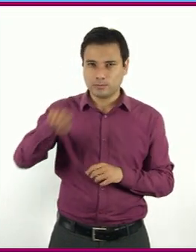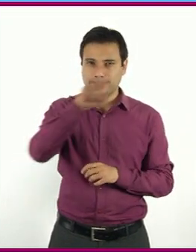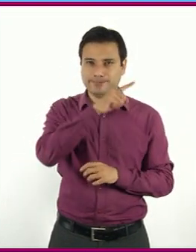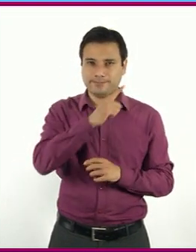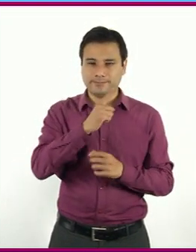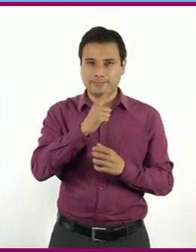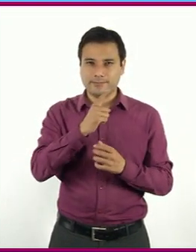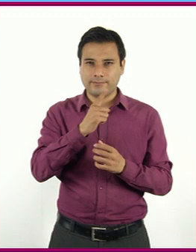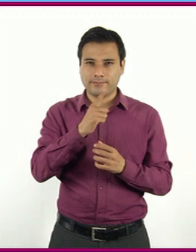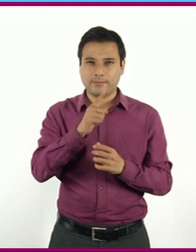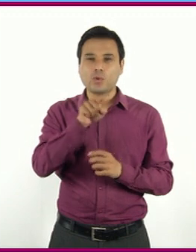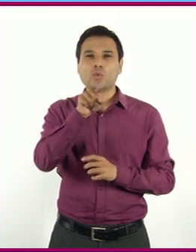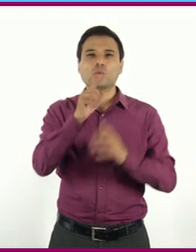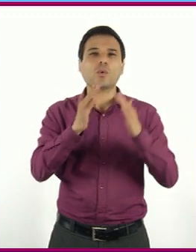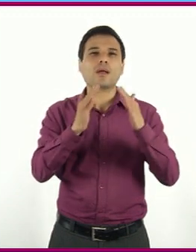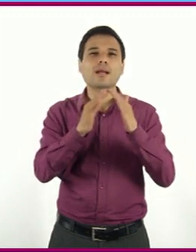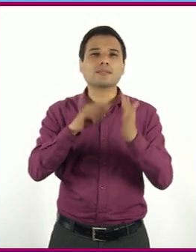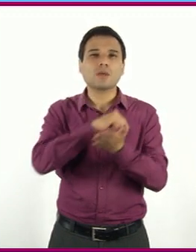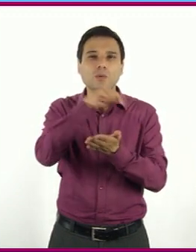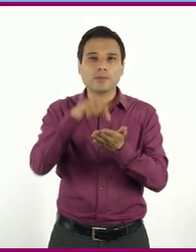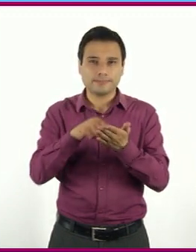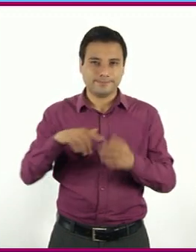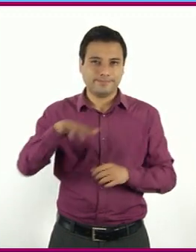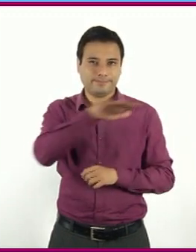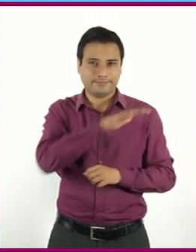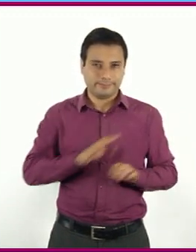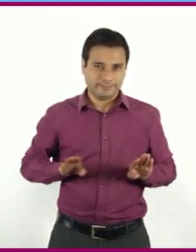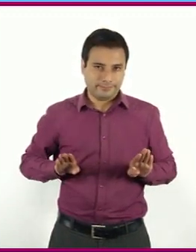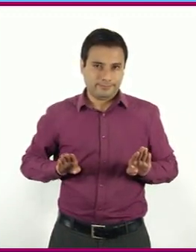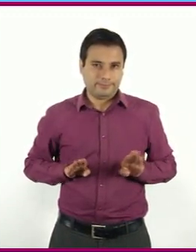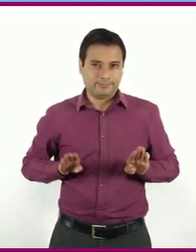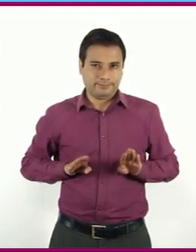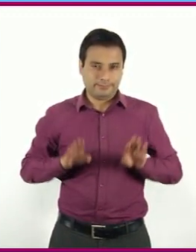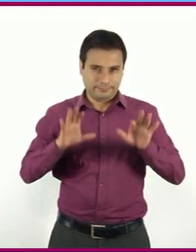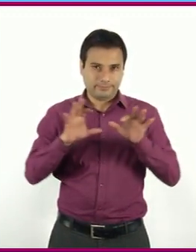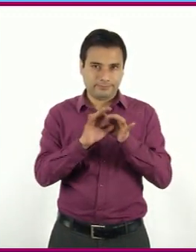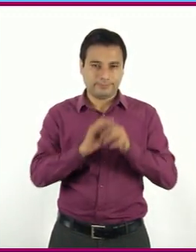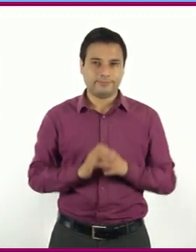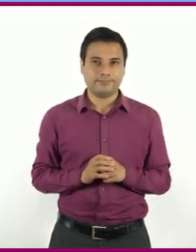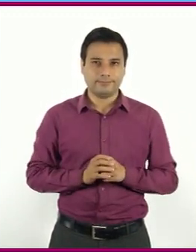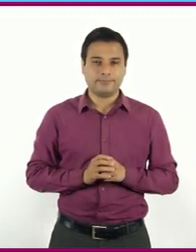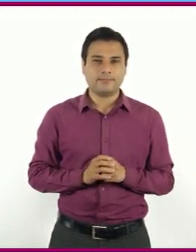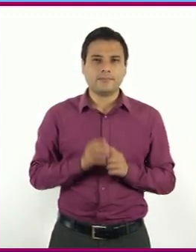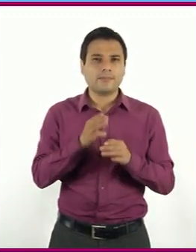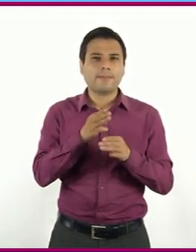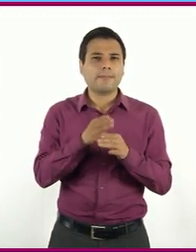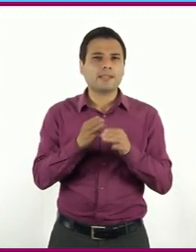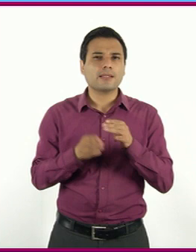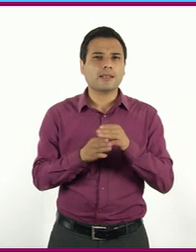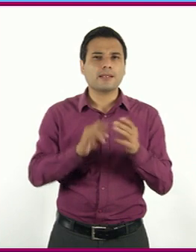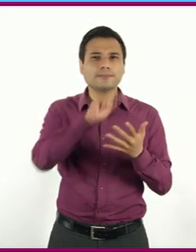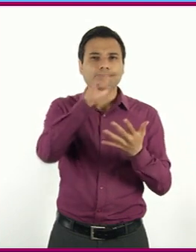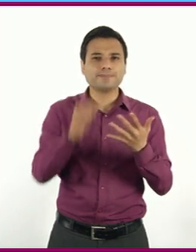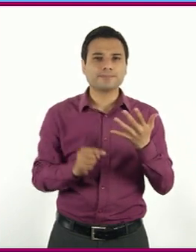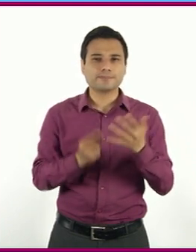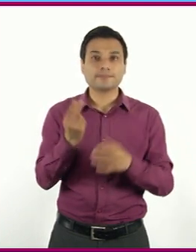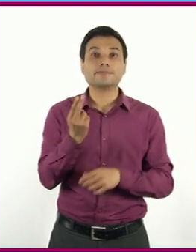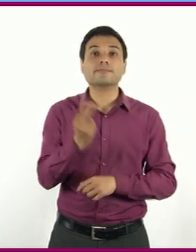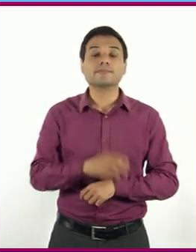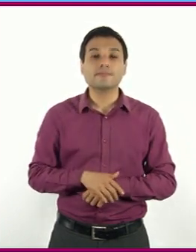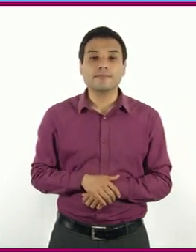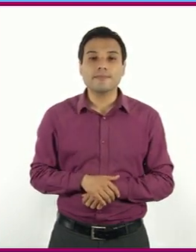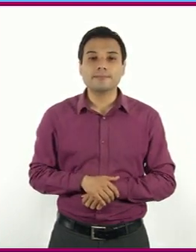con los espacios y materiales con los que contamos en casa. El material que vamos a utilizar el día de hoy son 3